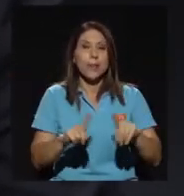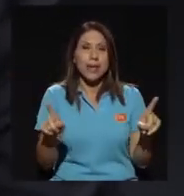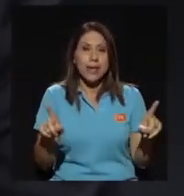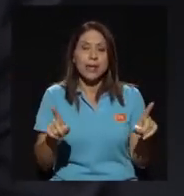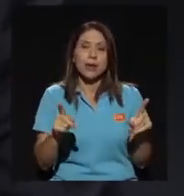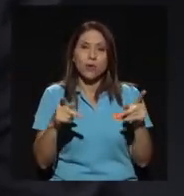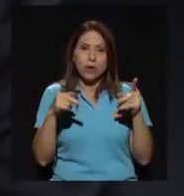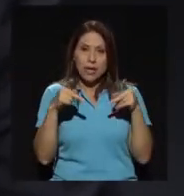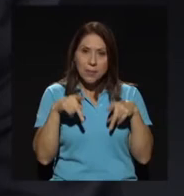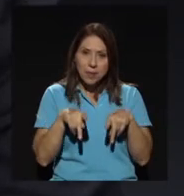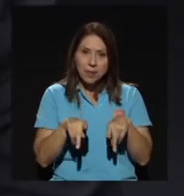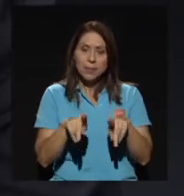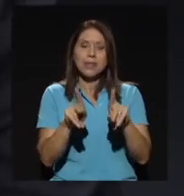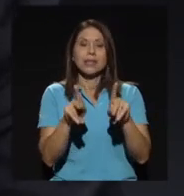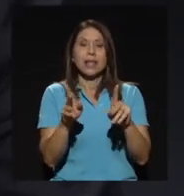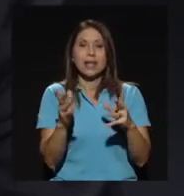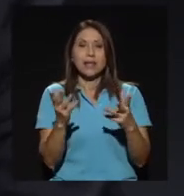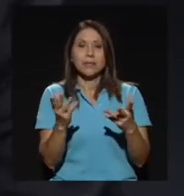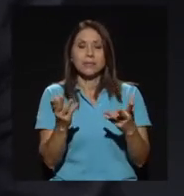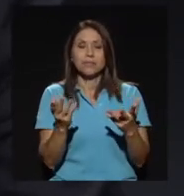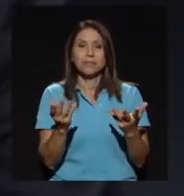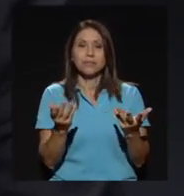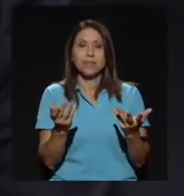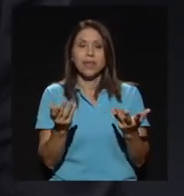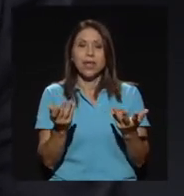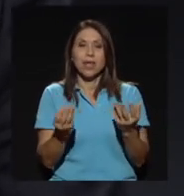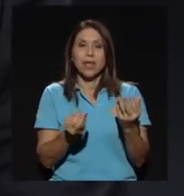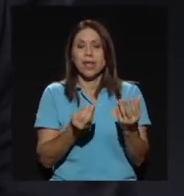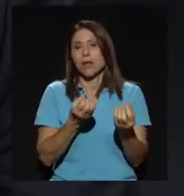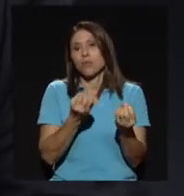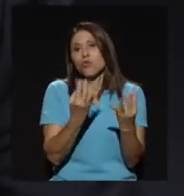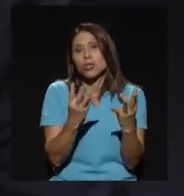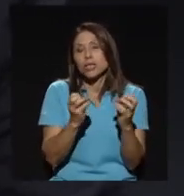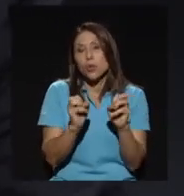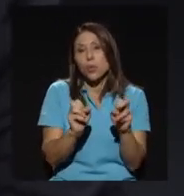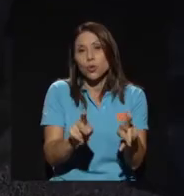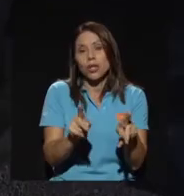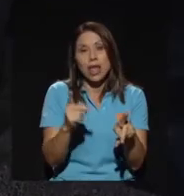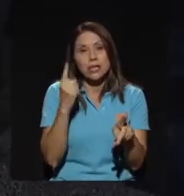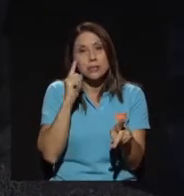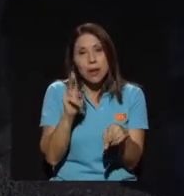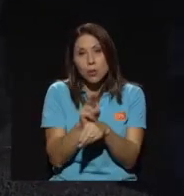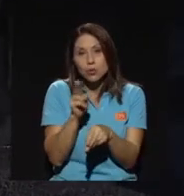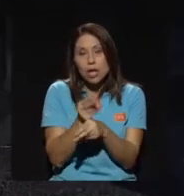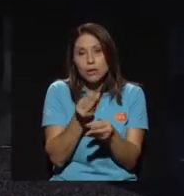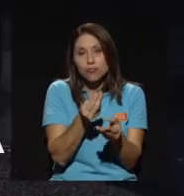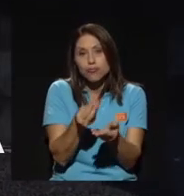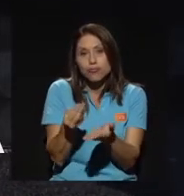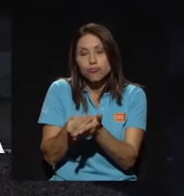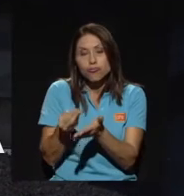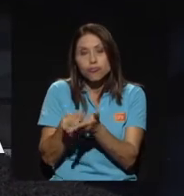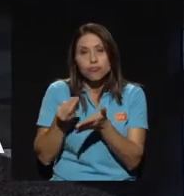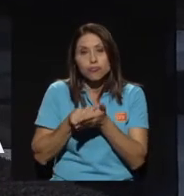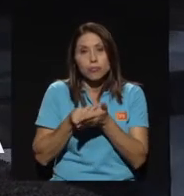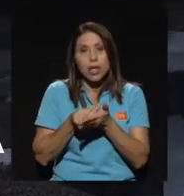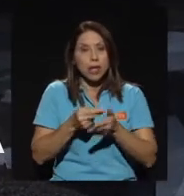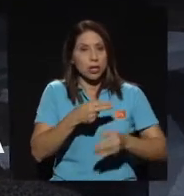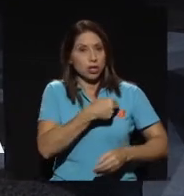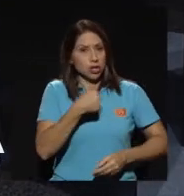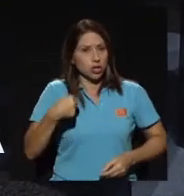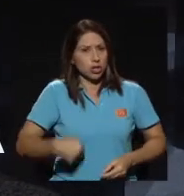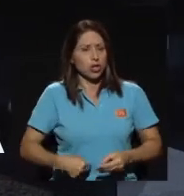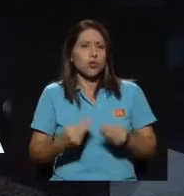permiten al capital bastante muchos espacios en muchas áreas y el chino es muy industrioso muy